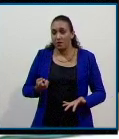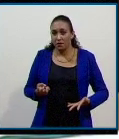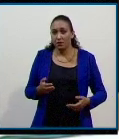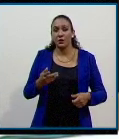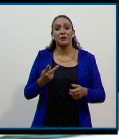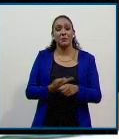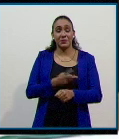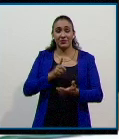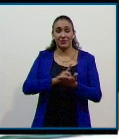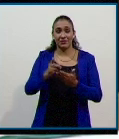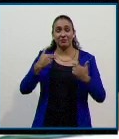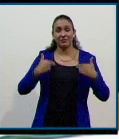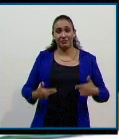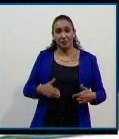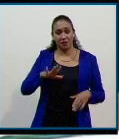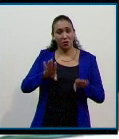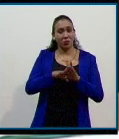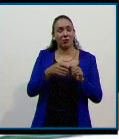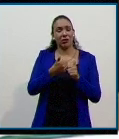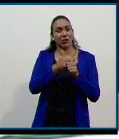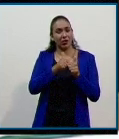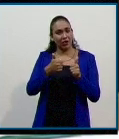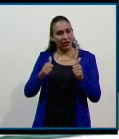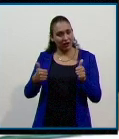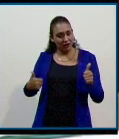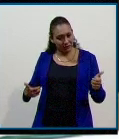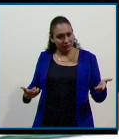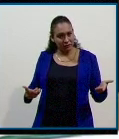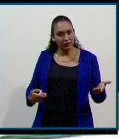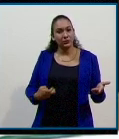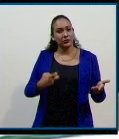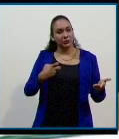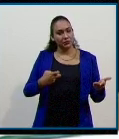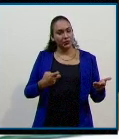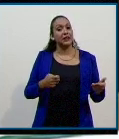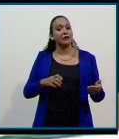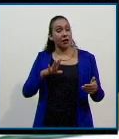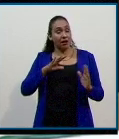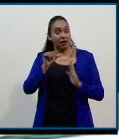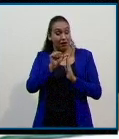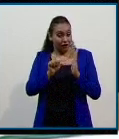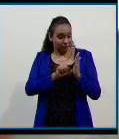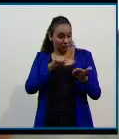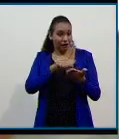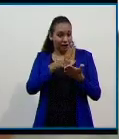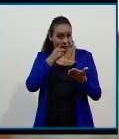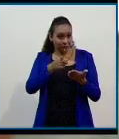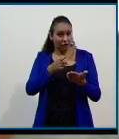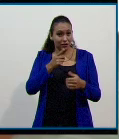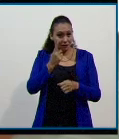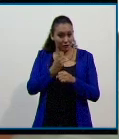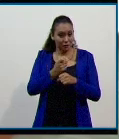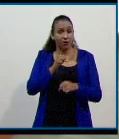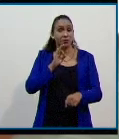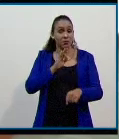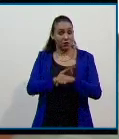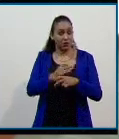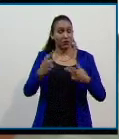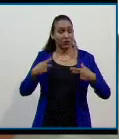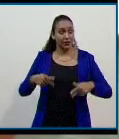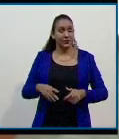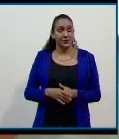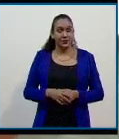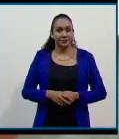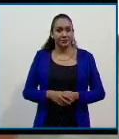de derechos humanos en general si se toca el artículo 1 constitucional. Por su parte, la directora de programa